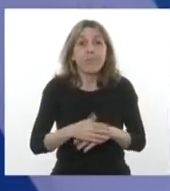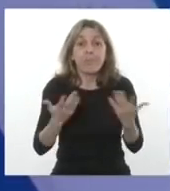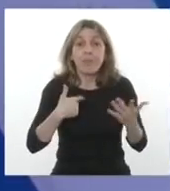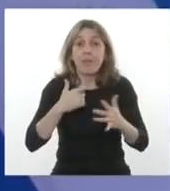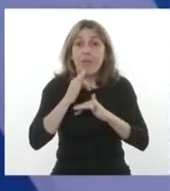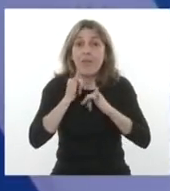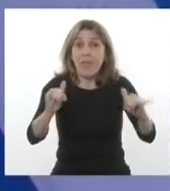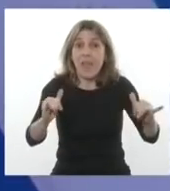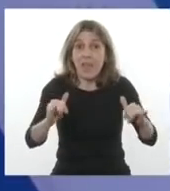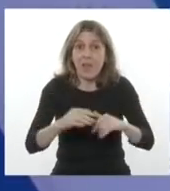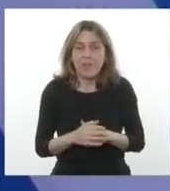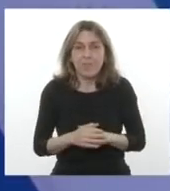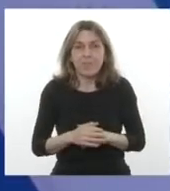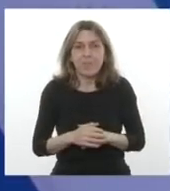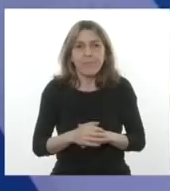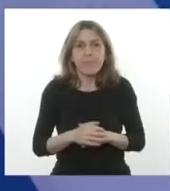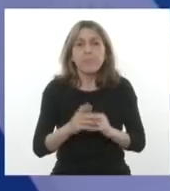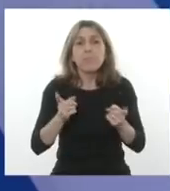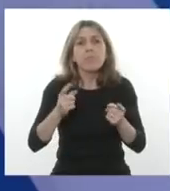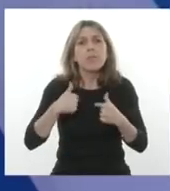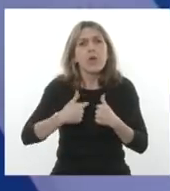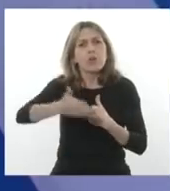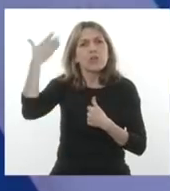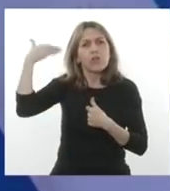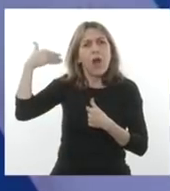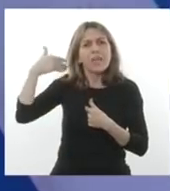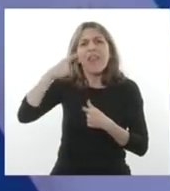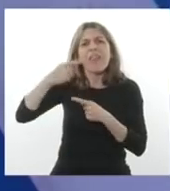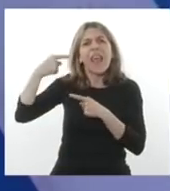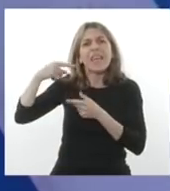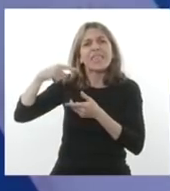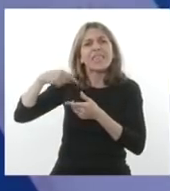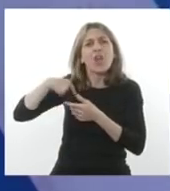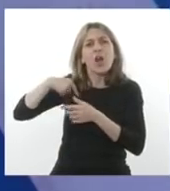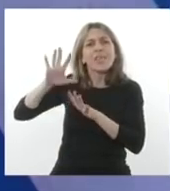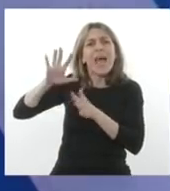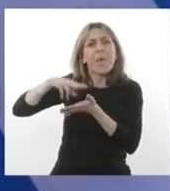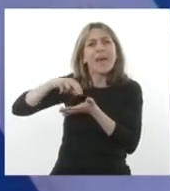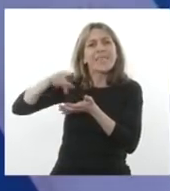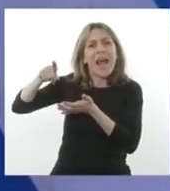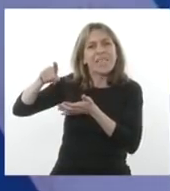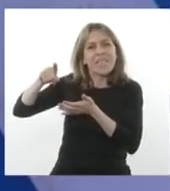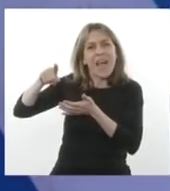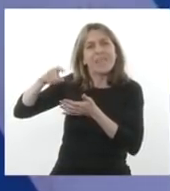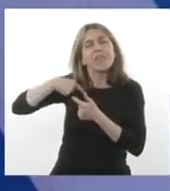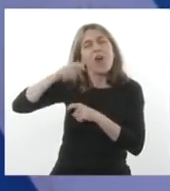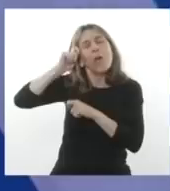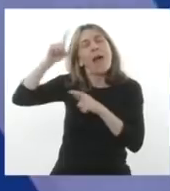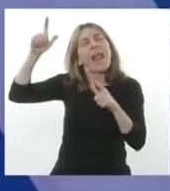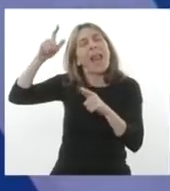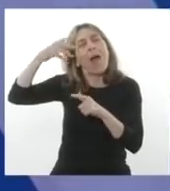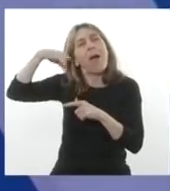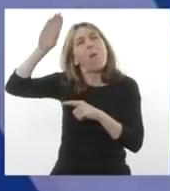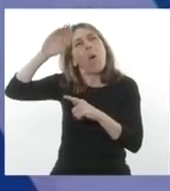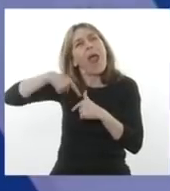Diciéndoles que, como prometí días atrás en Salta, hablándole a Güemes, que en algún lugar del cielo, y que